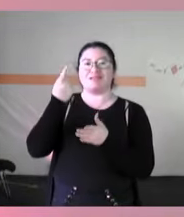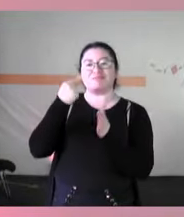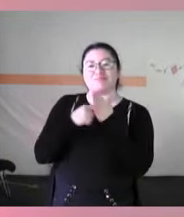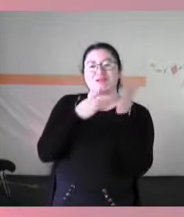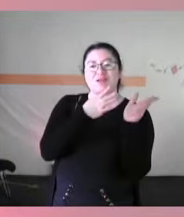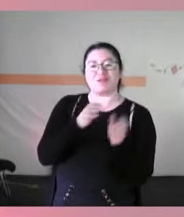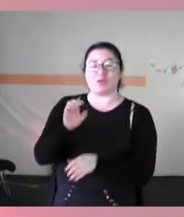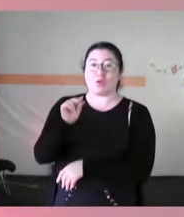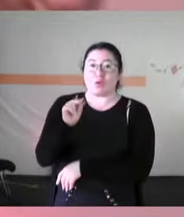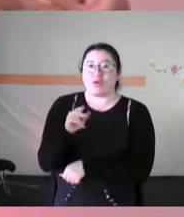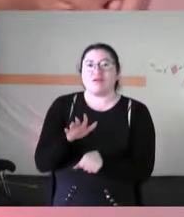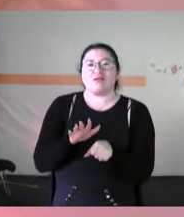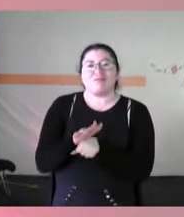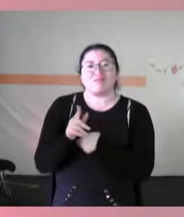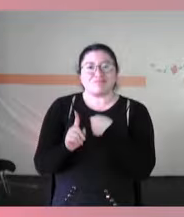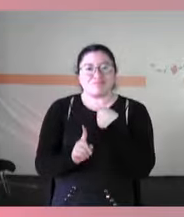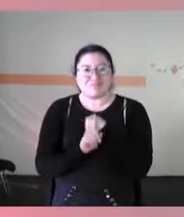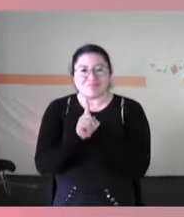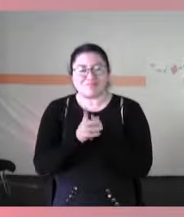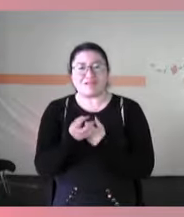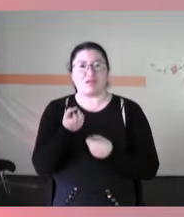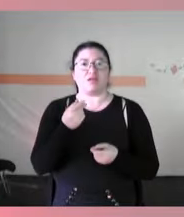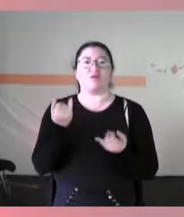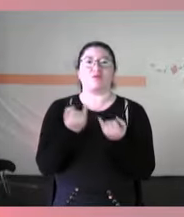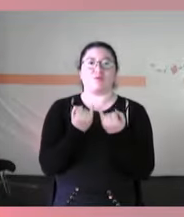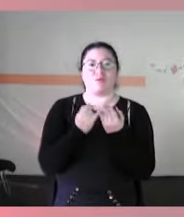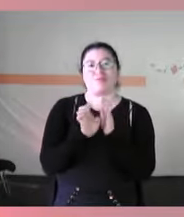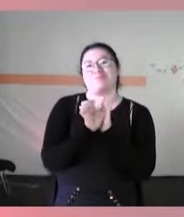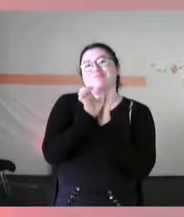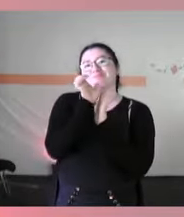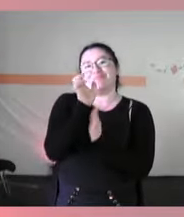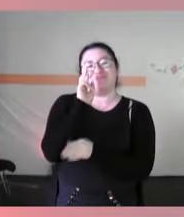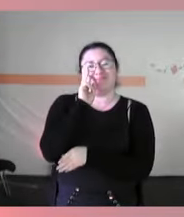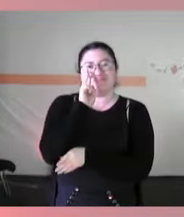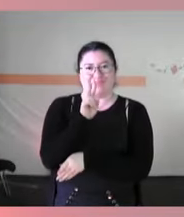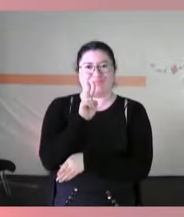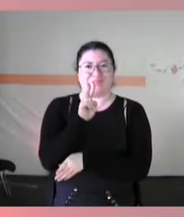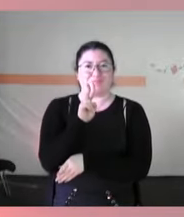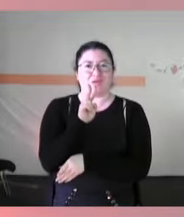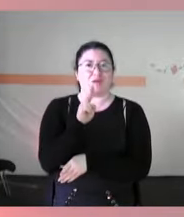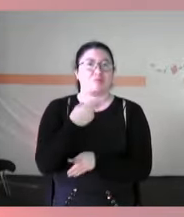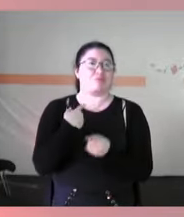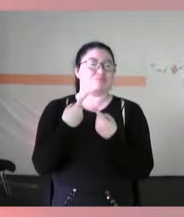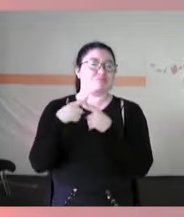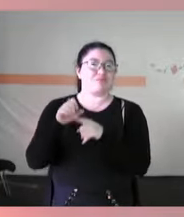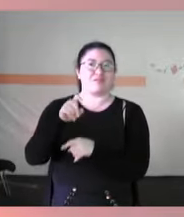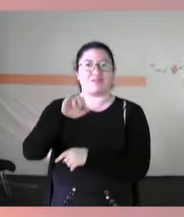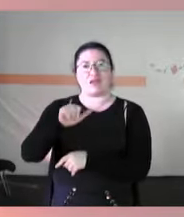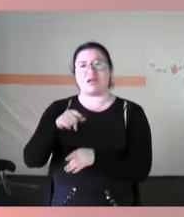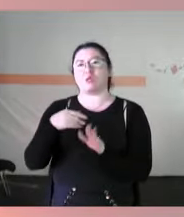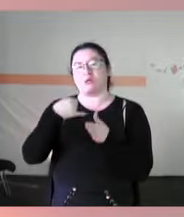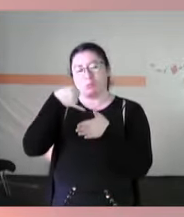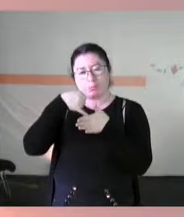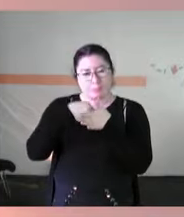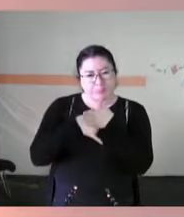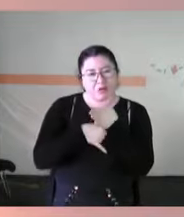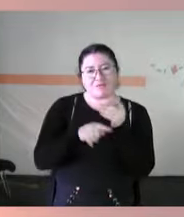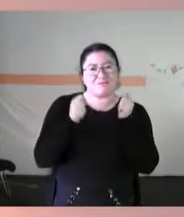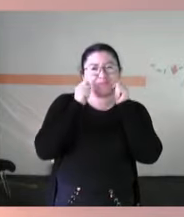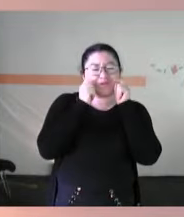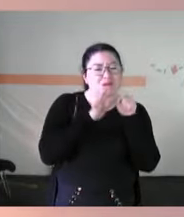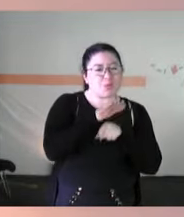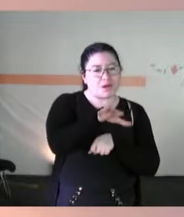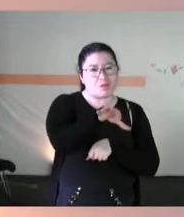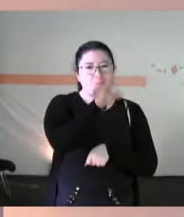que ver cuáles eran las películas de terror, que pueden ser desde la serie B más cábulas hasta las más profundas, y no importa, porque al final